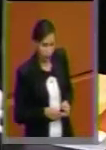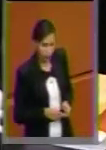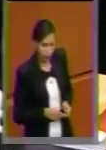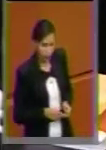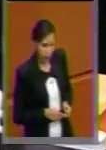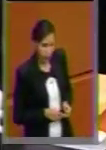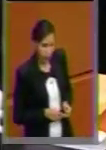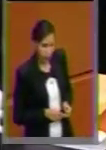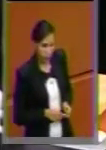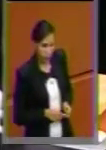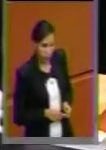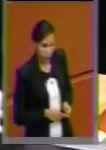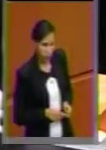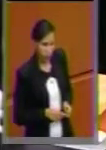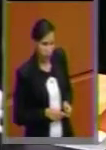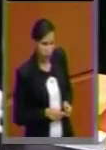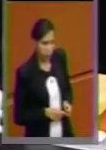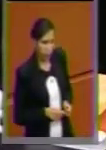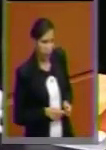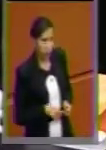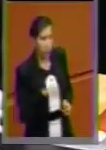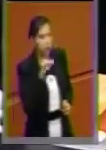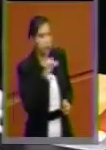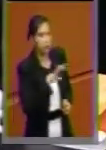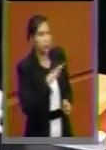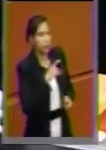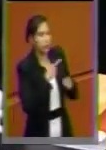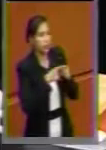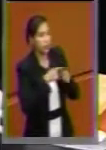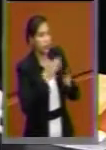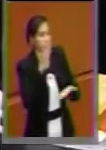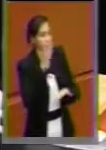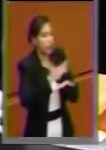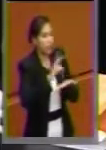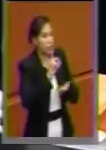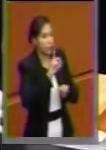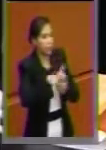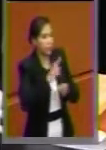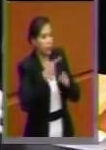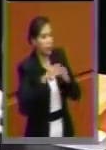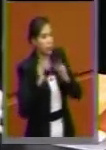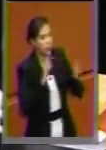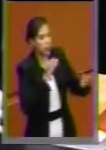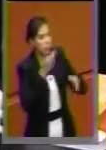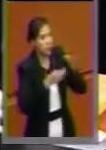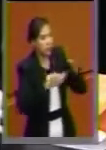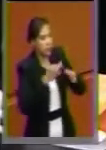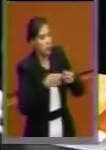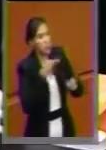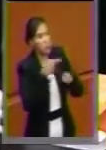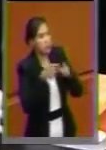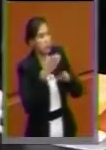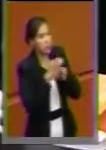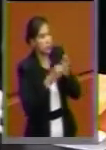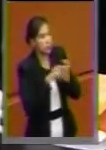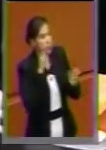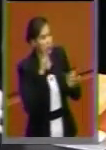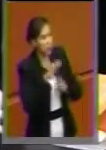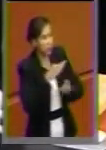hoy se resuelven en menos de 30 días las estadísticas favorables de zinc cosa que vamos a leer